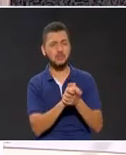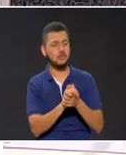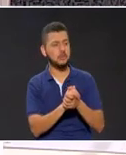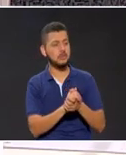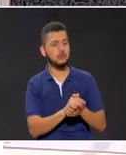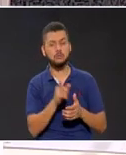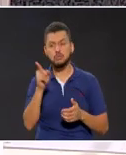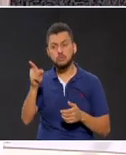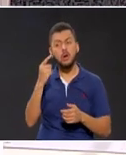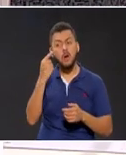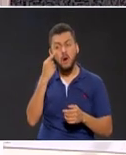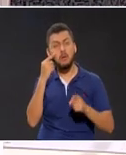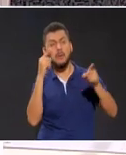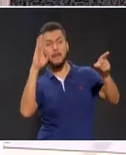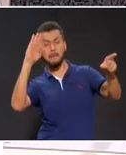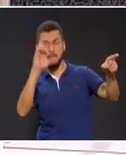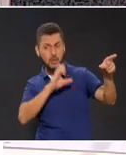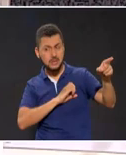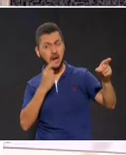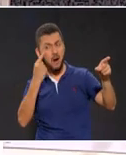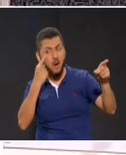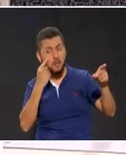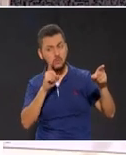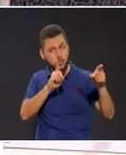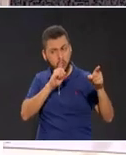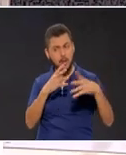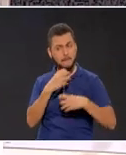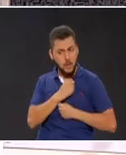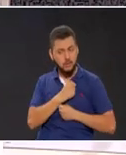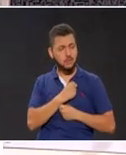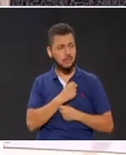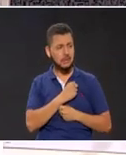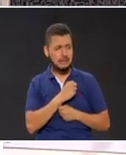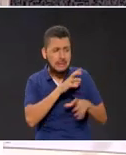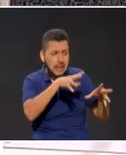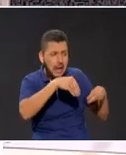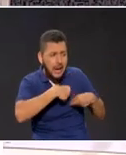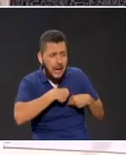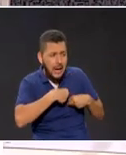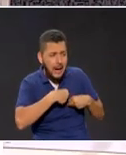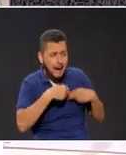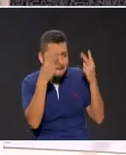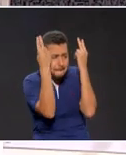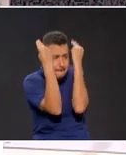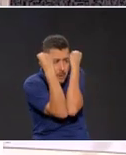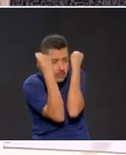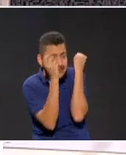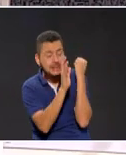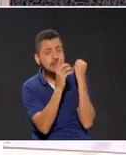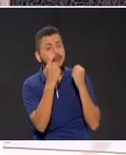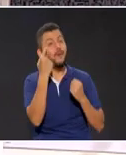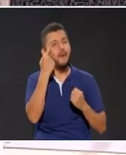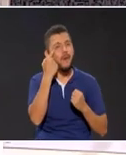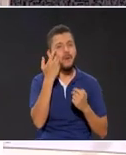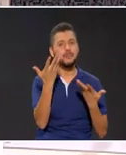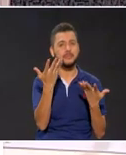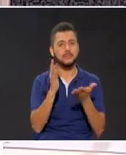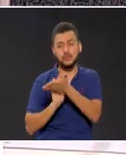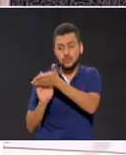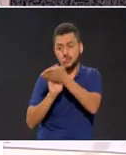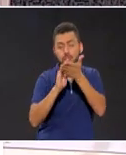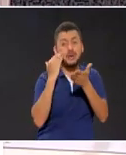denunciar o ir a esa línea de atención que ofrece el municipio. Pero la verdad es que hay que hacer un proceso de capacitación y de pedagogía para que